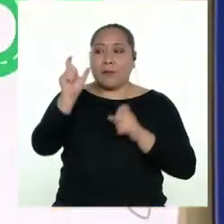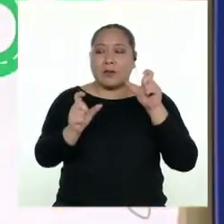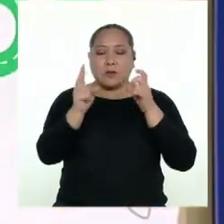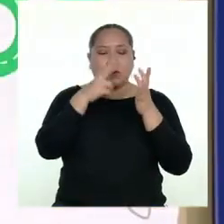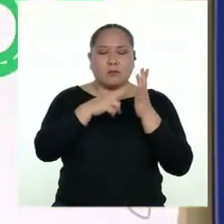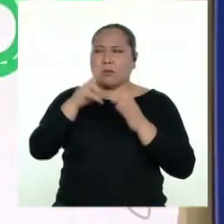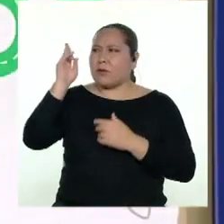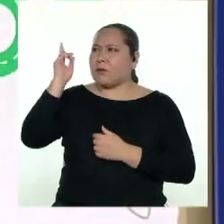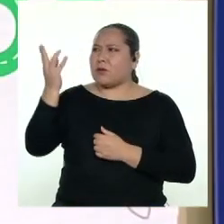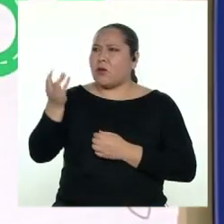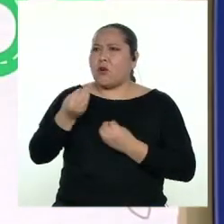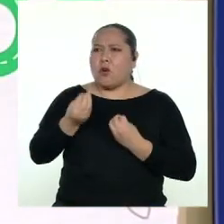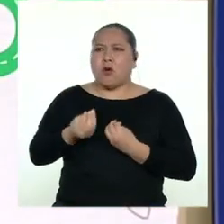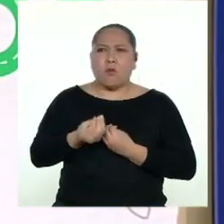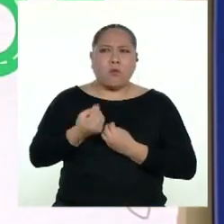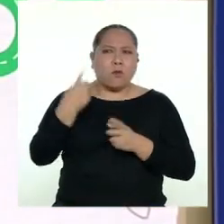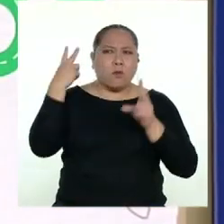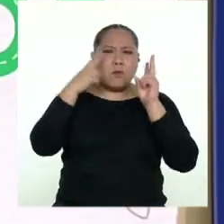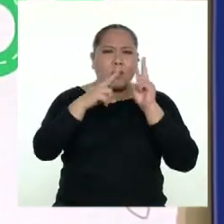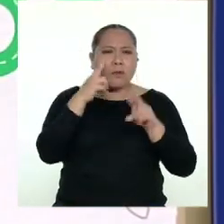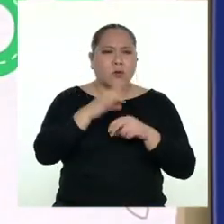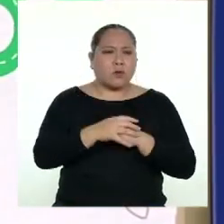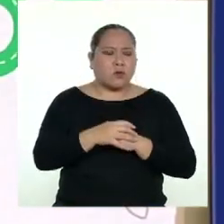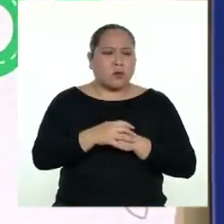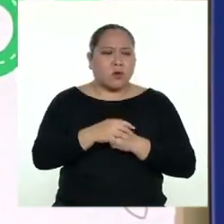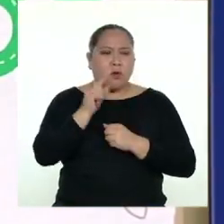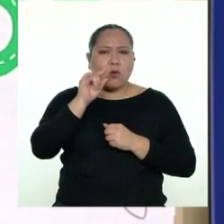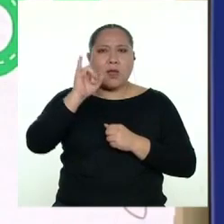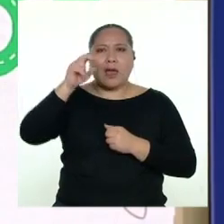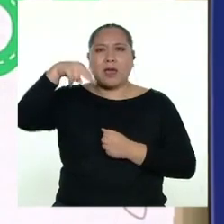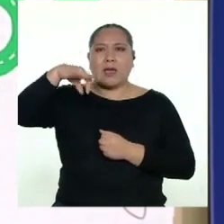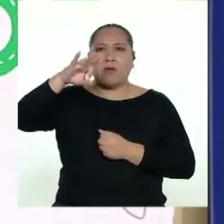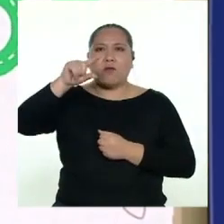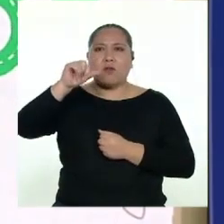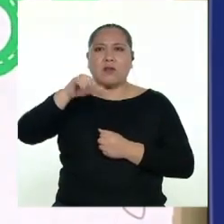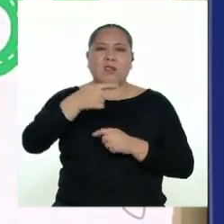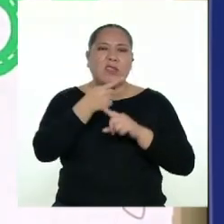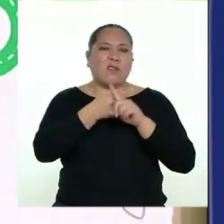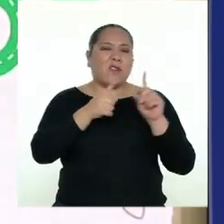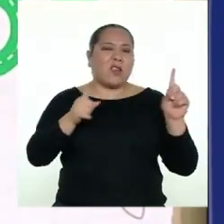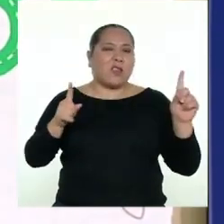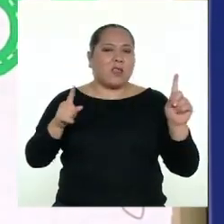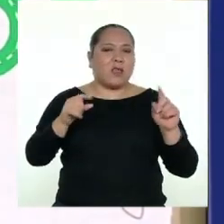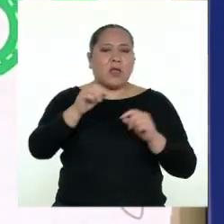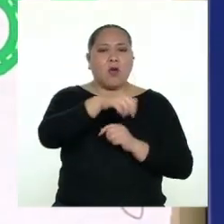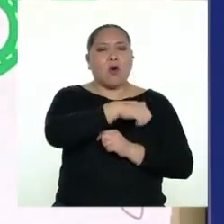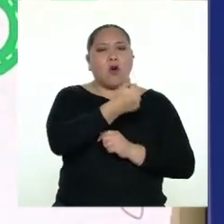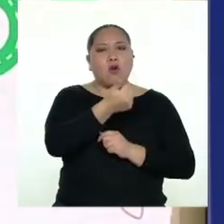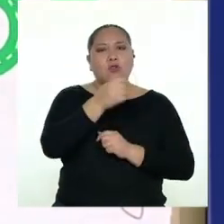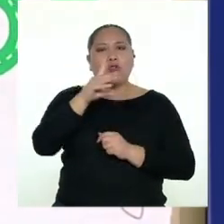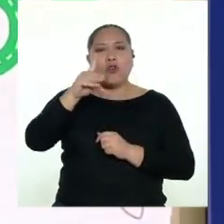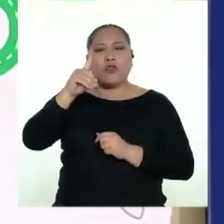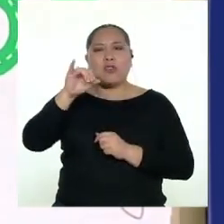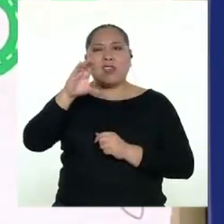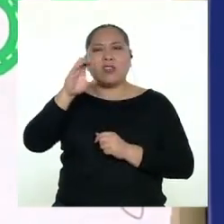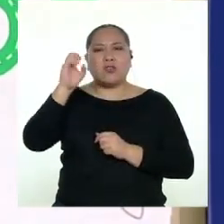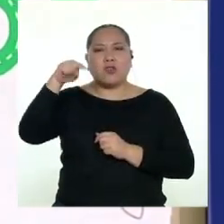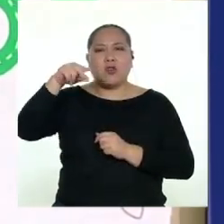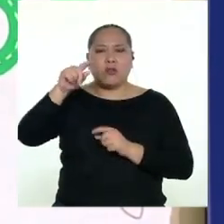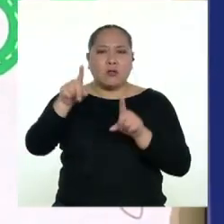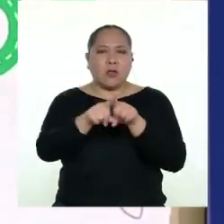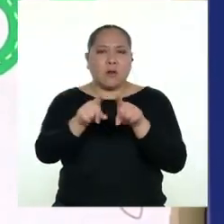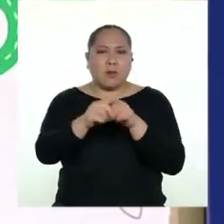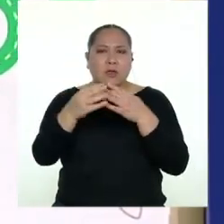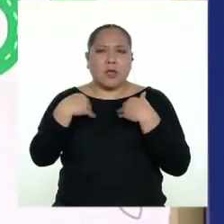Profesora, ¿cómo podemos reconocer a una infografía de otro tipo de texto discontinuo que también contenga imágenes? Como